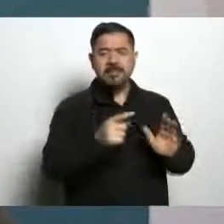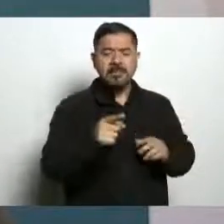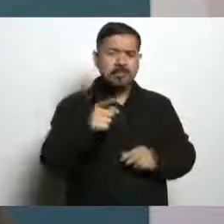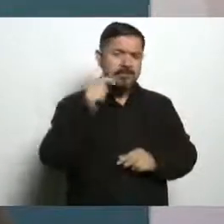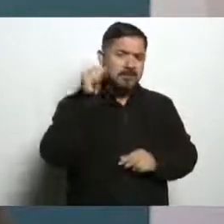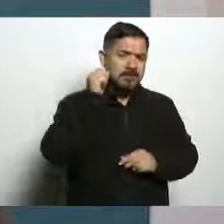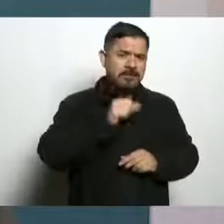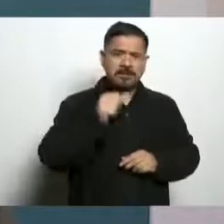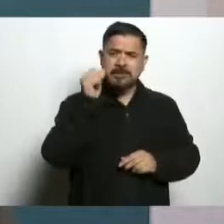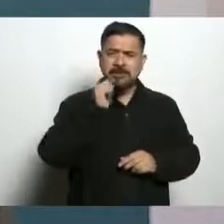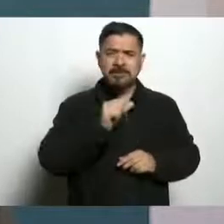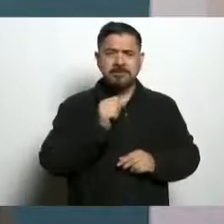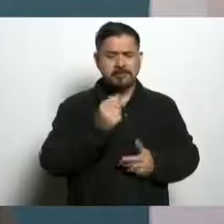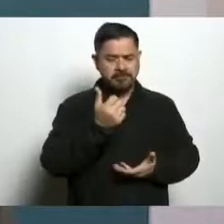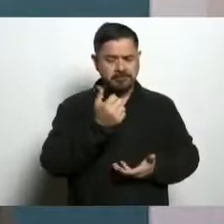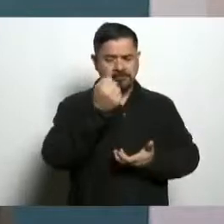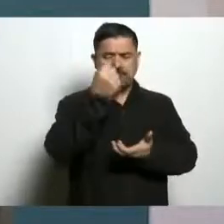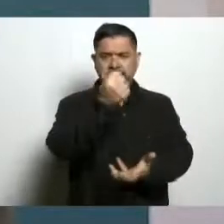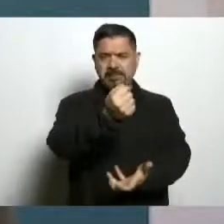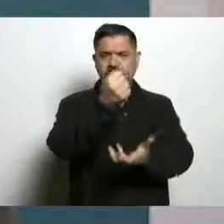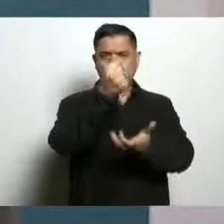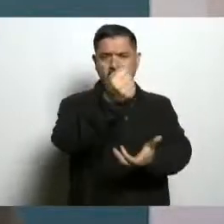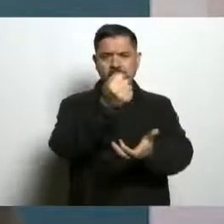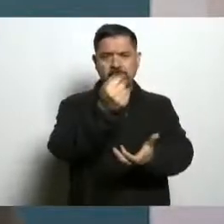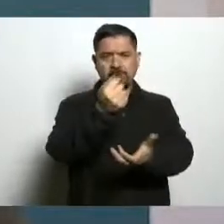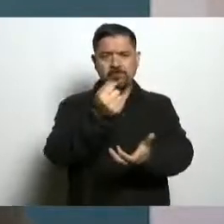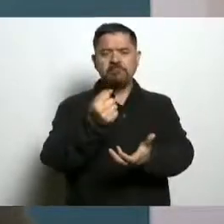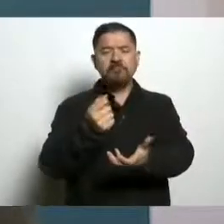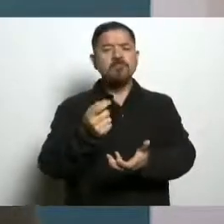siempre tiene que haber presupuesto y no se puede